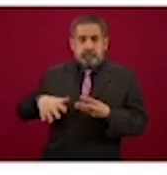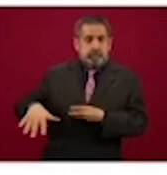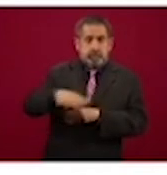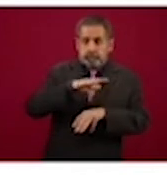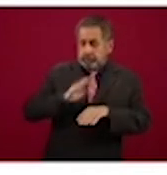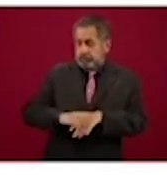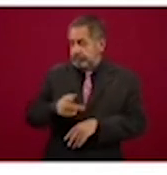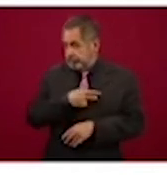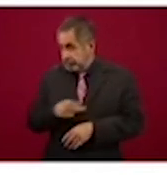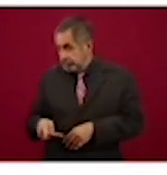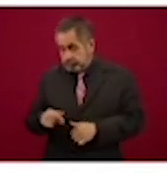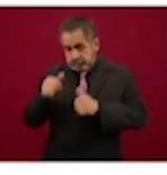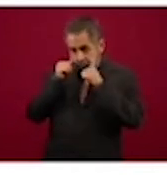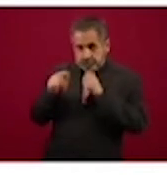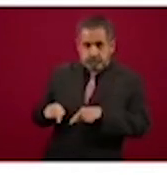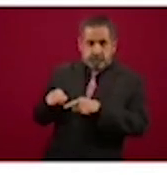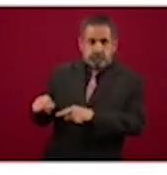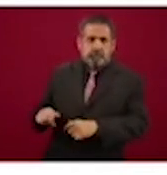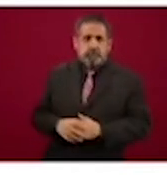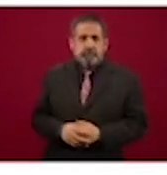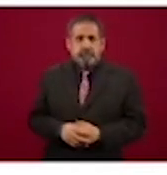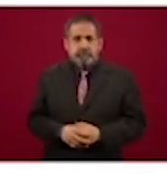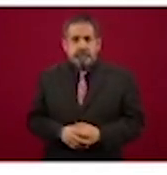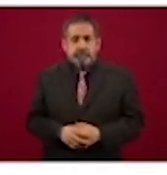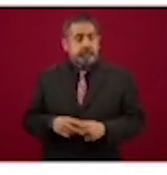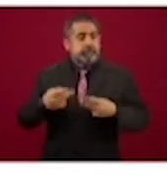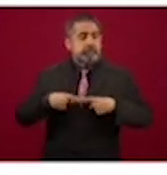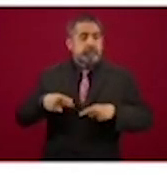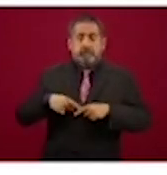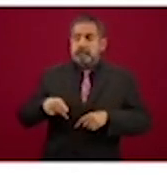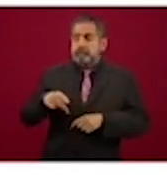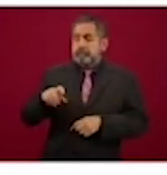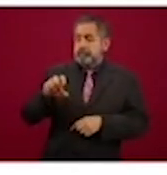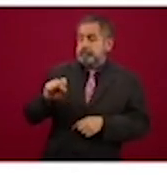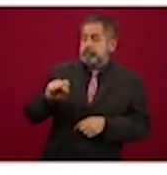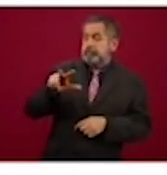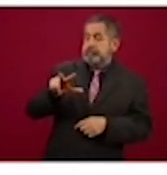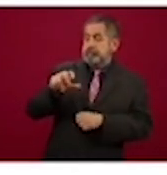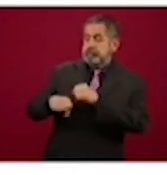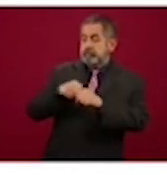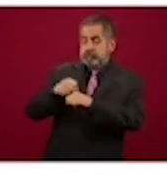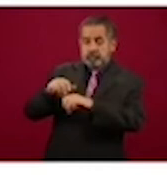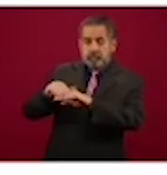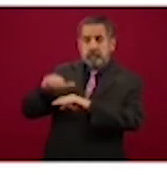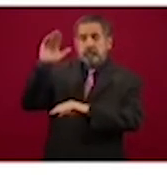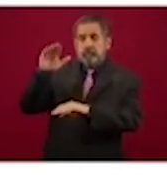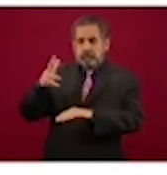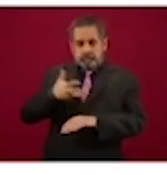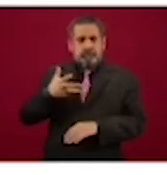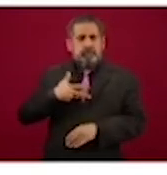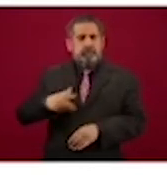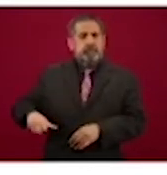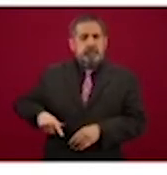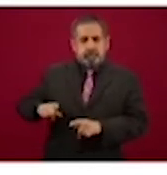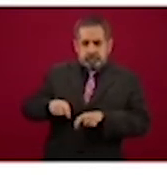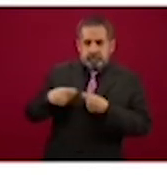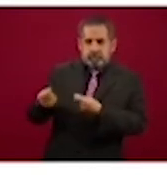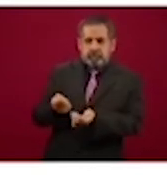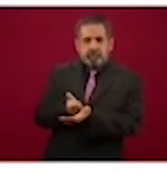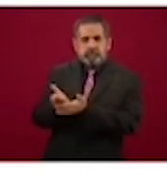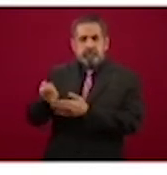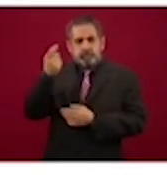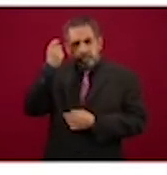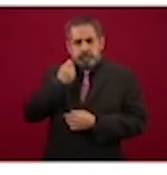pobreza. Las personas mayores de 68 años tendrán derecho a recibir por parte del Estado una pensión